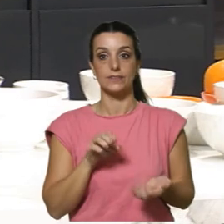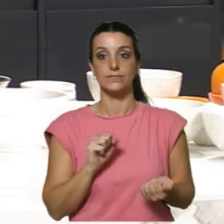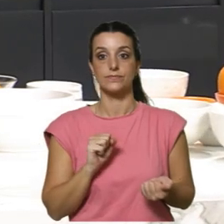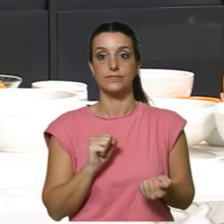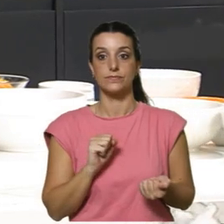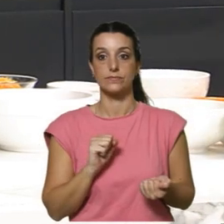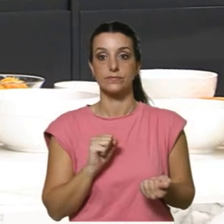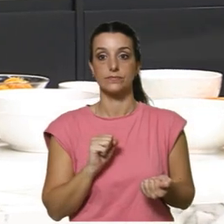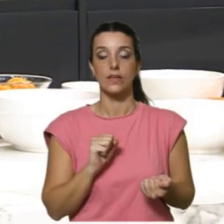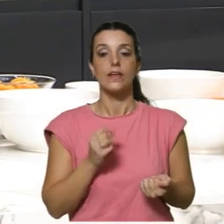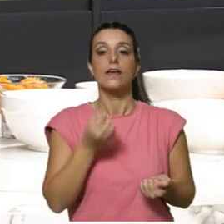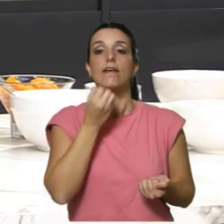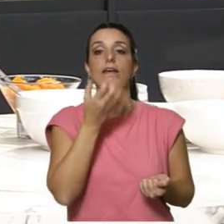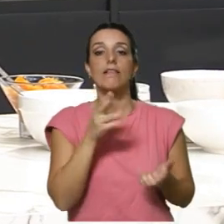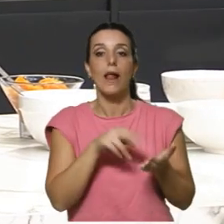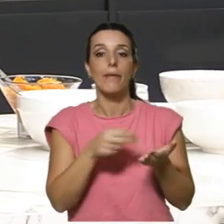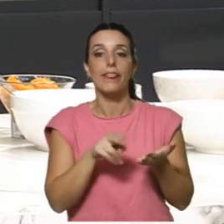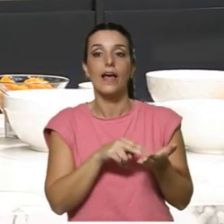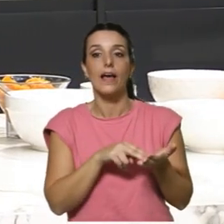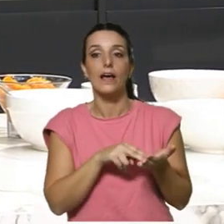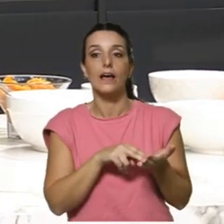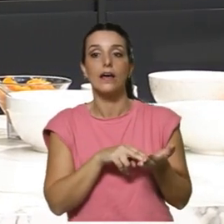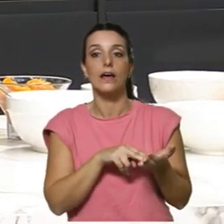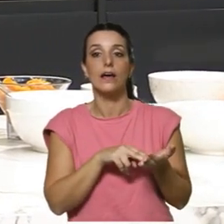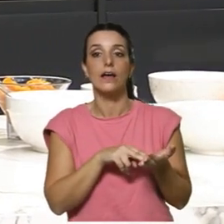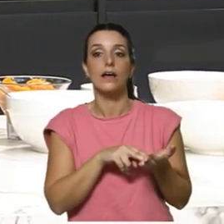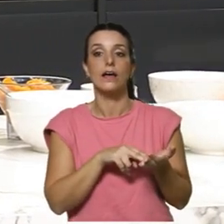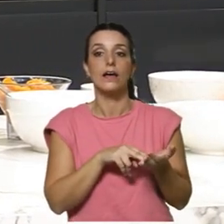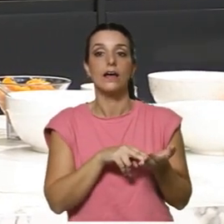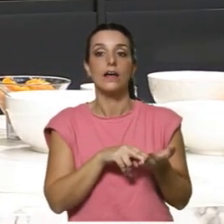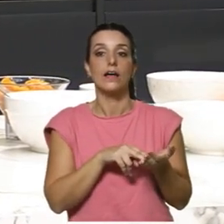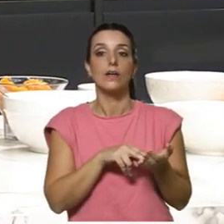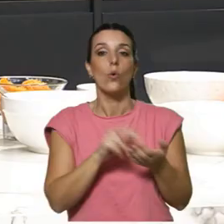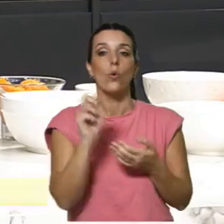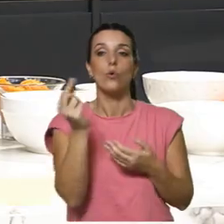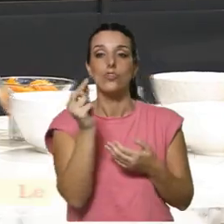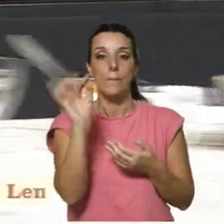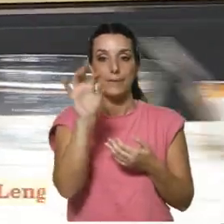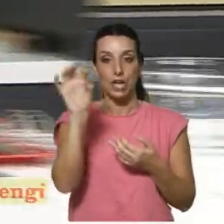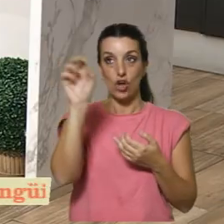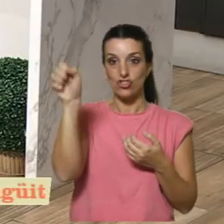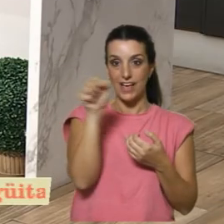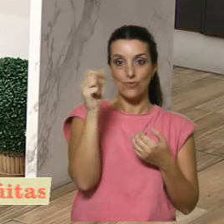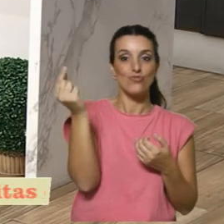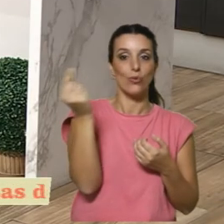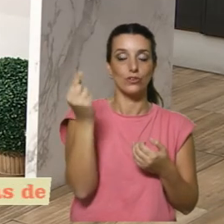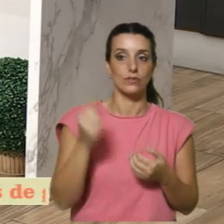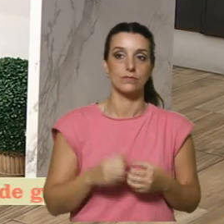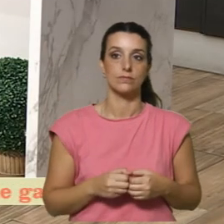Vamos a ver cómo está esta manteca hoy. Le voy a dar un segundito de micro. Vamos por